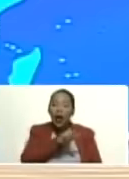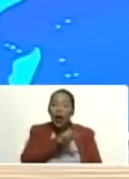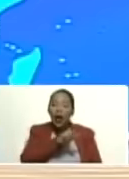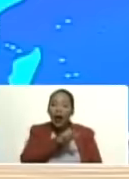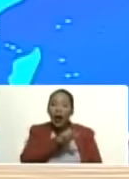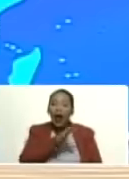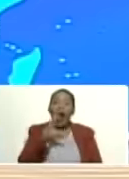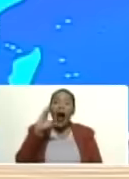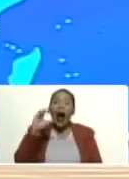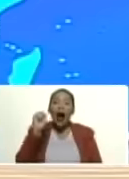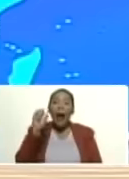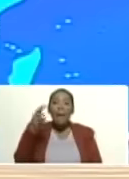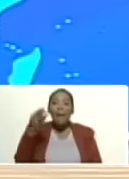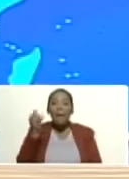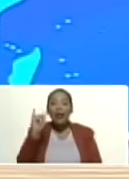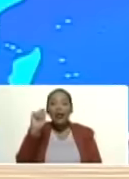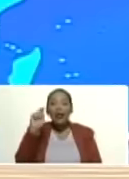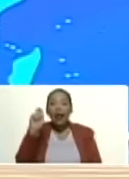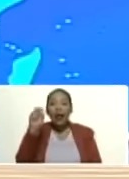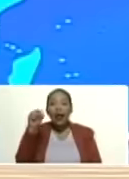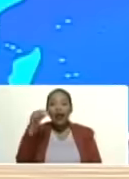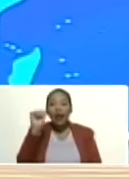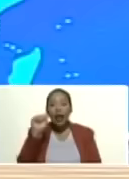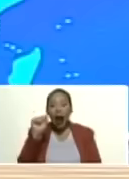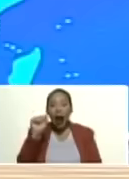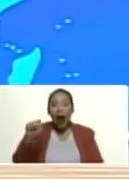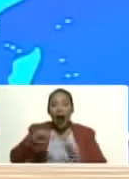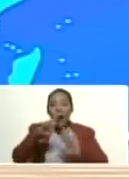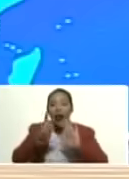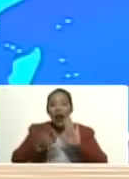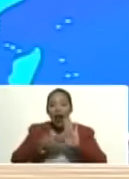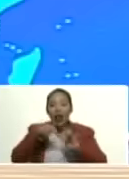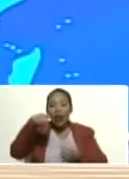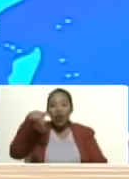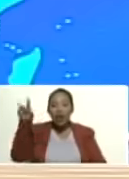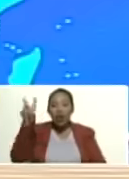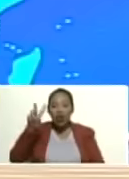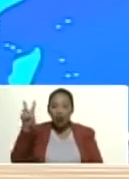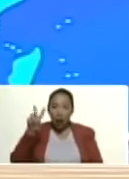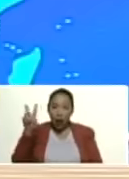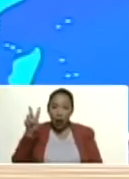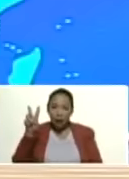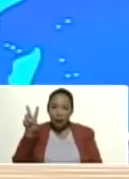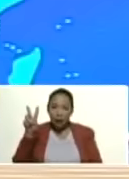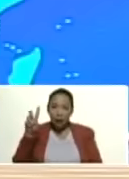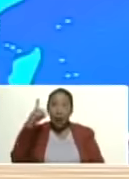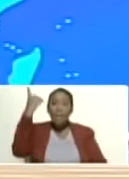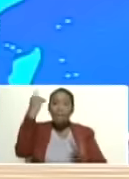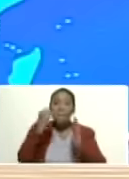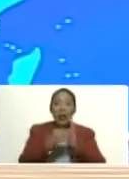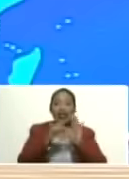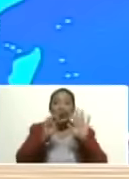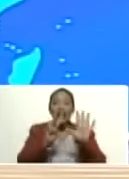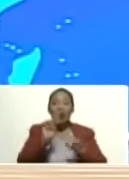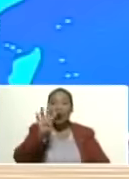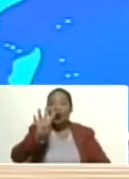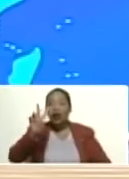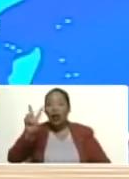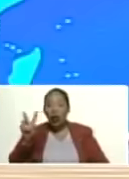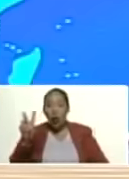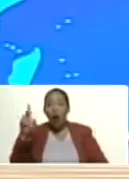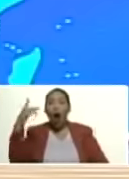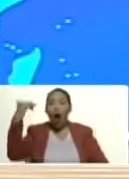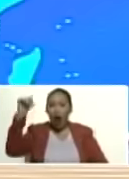Capitanía General de Venezuela. Ya desde 1742, aquí hay varios